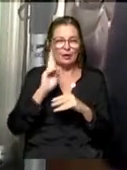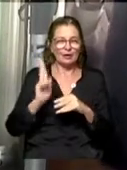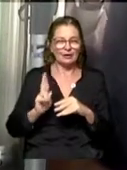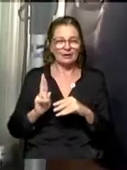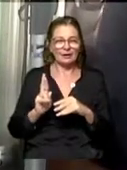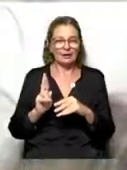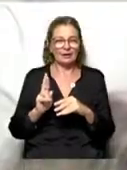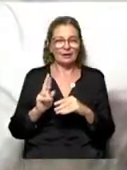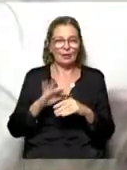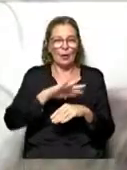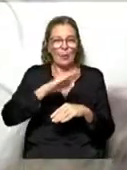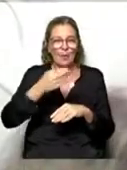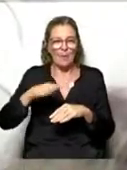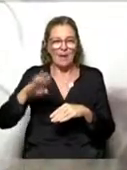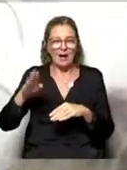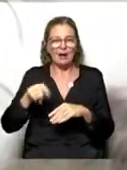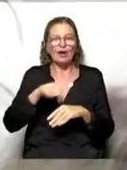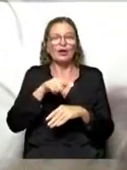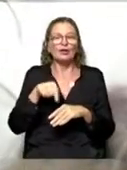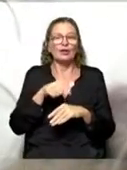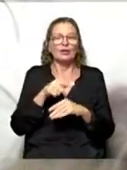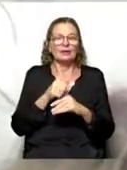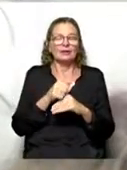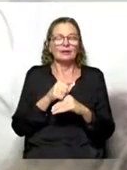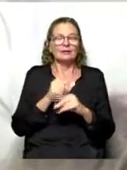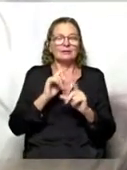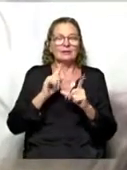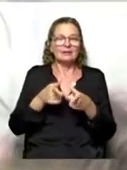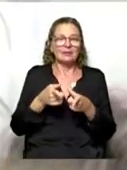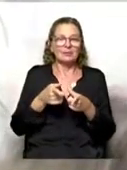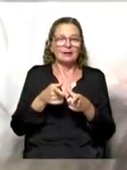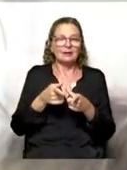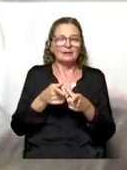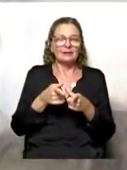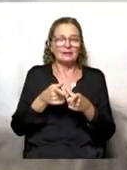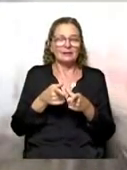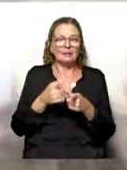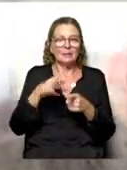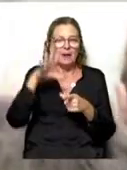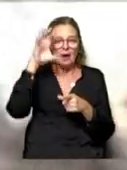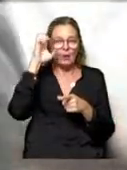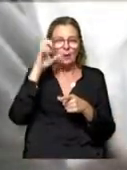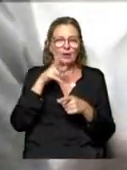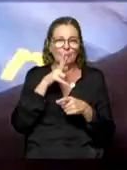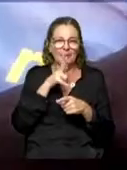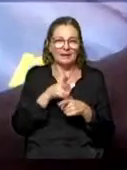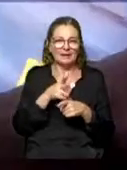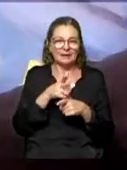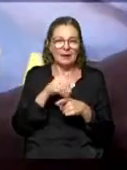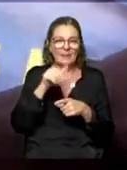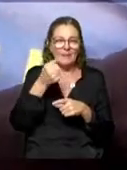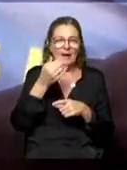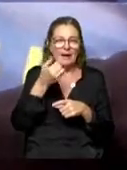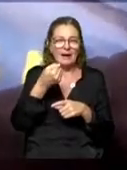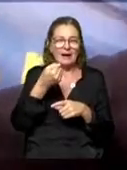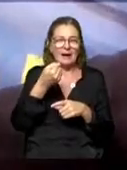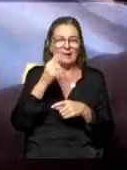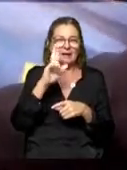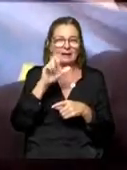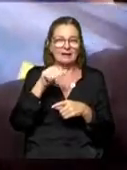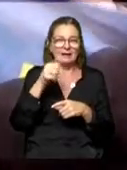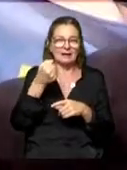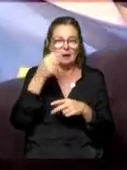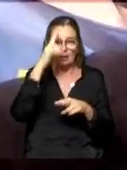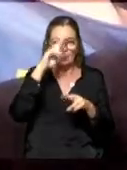el río como mar, donde también me acuerdo de mi hija, Macarena, que murió siendo